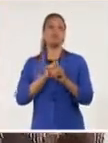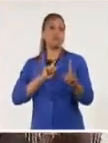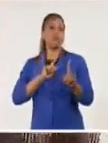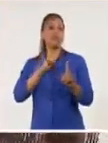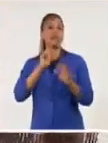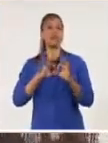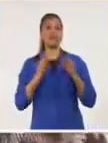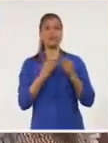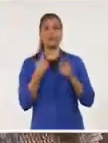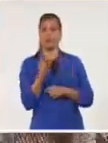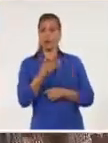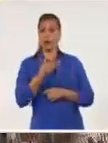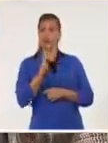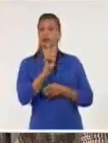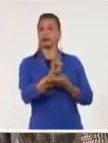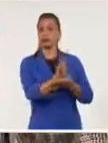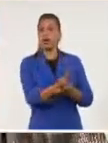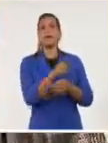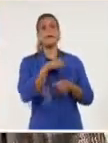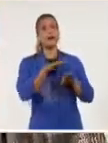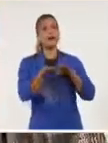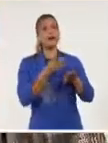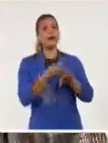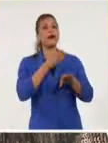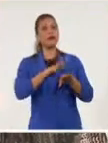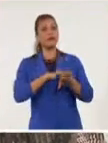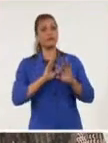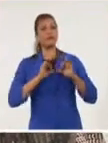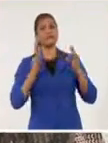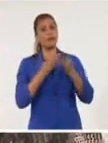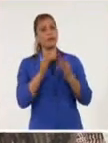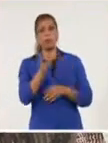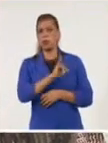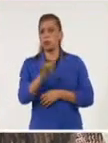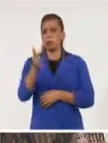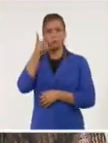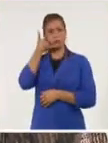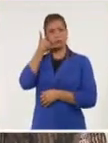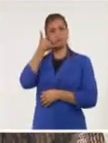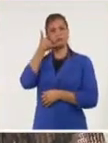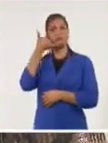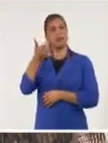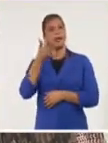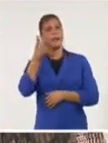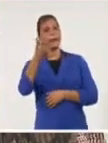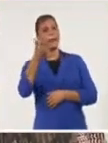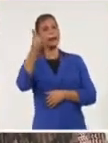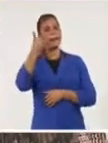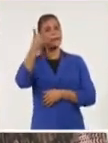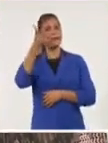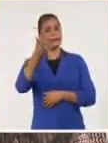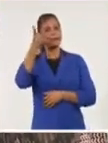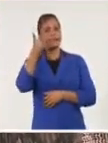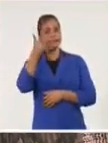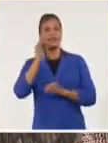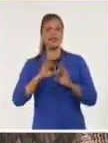familia para prepararlas también por teléfono llamamos a la familia le